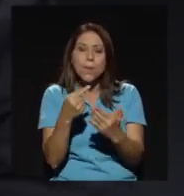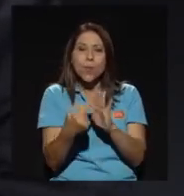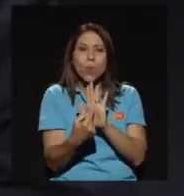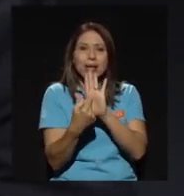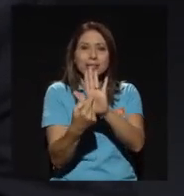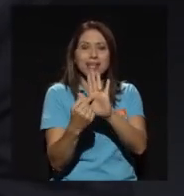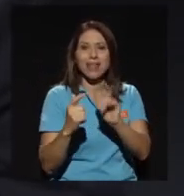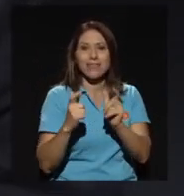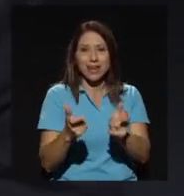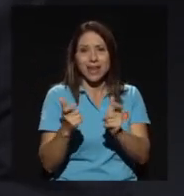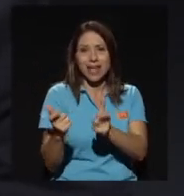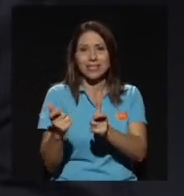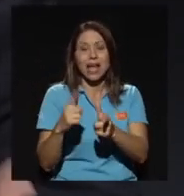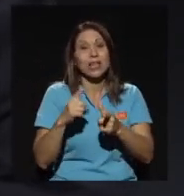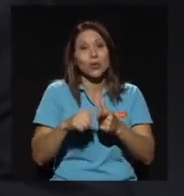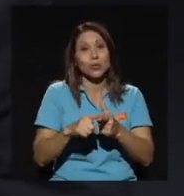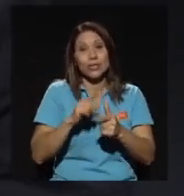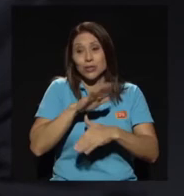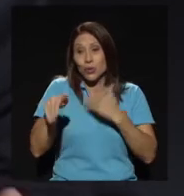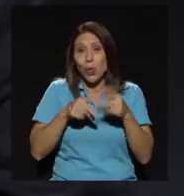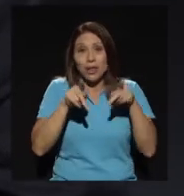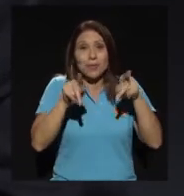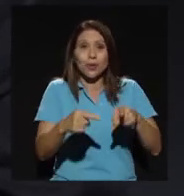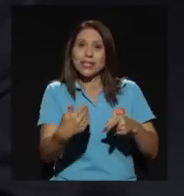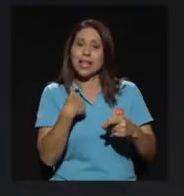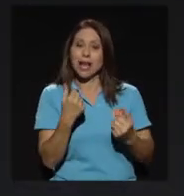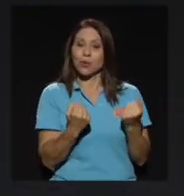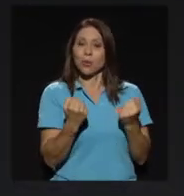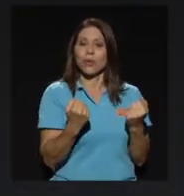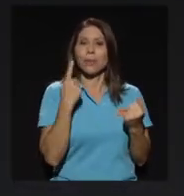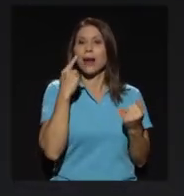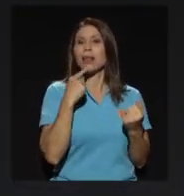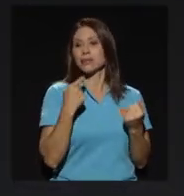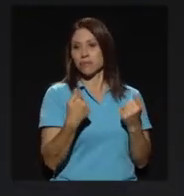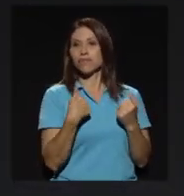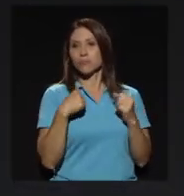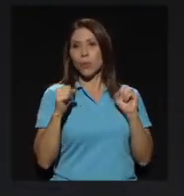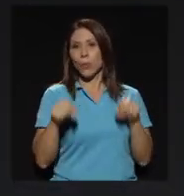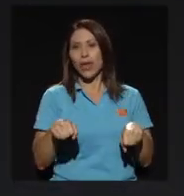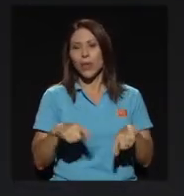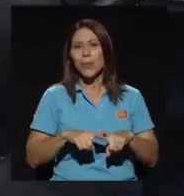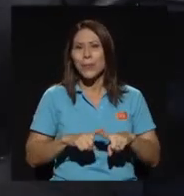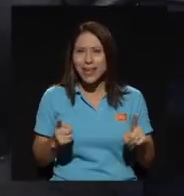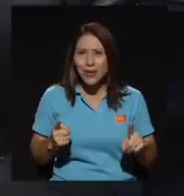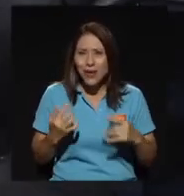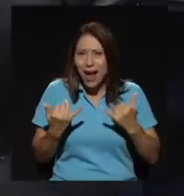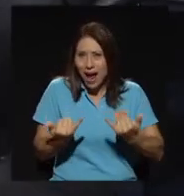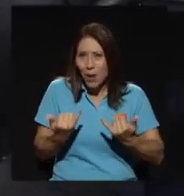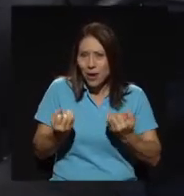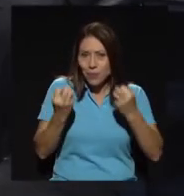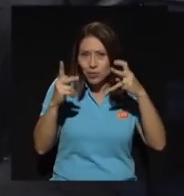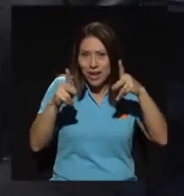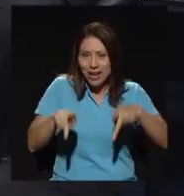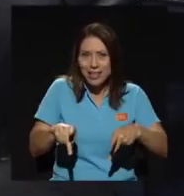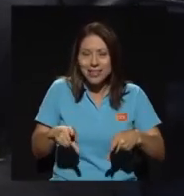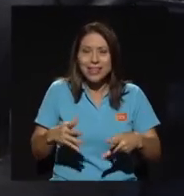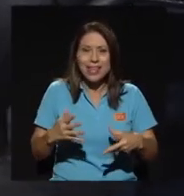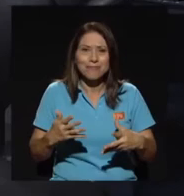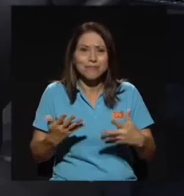riqueza y todo el mundo tenía automóvil para si yo puedo me explico pero no ahora mucha gente está